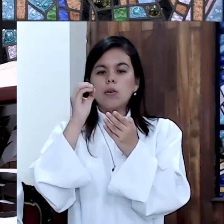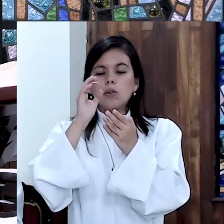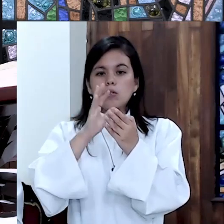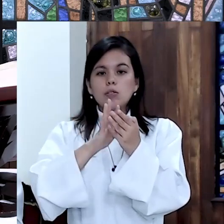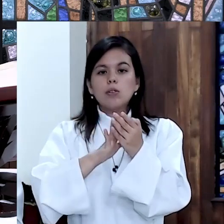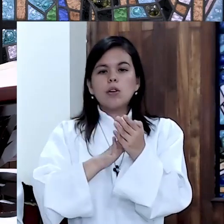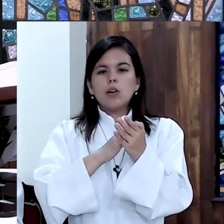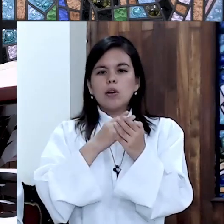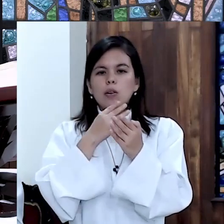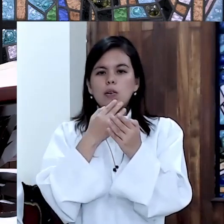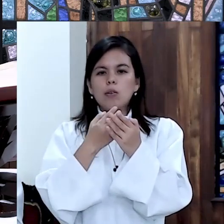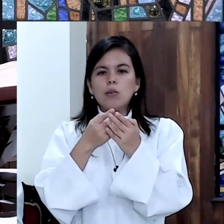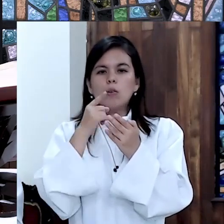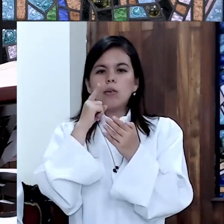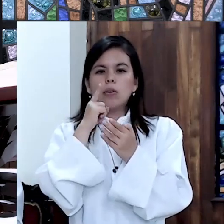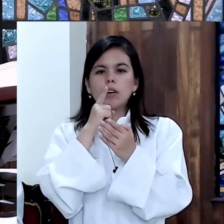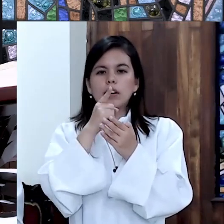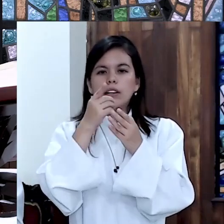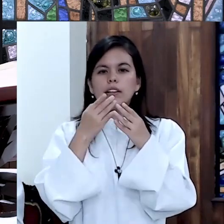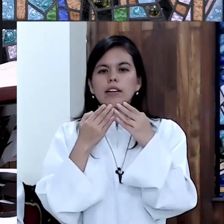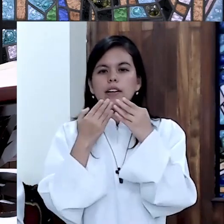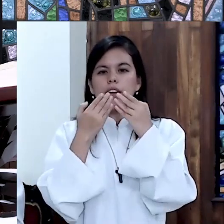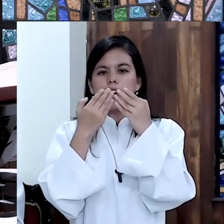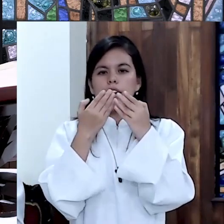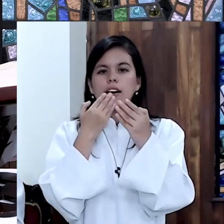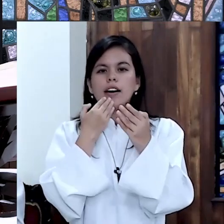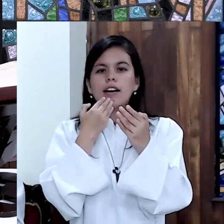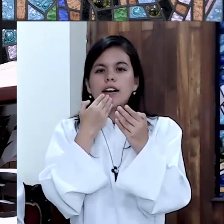ofrecemos lo que de